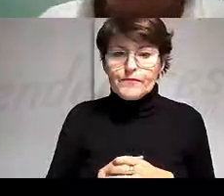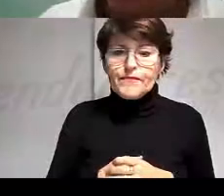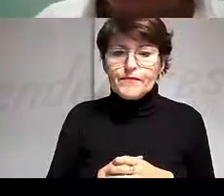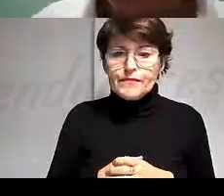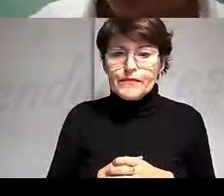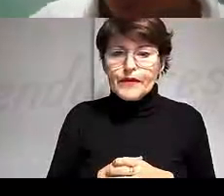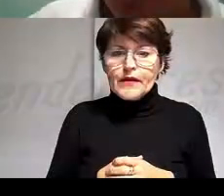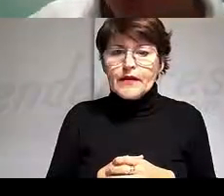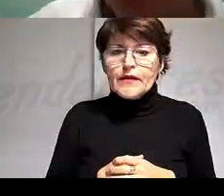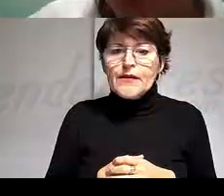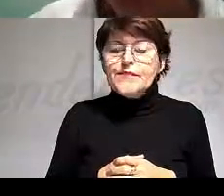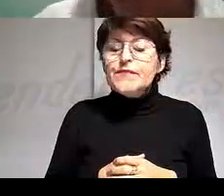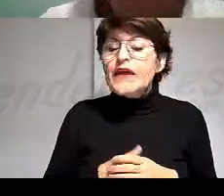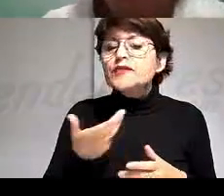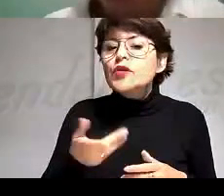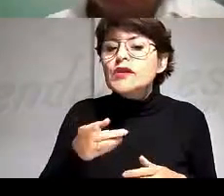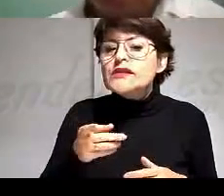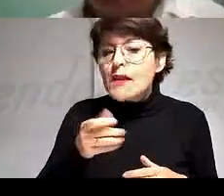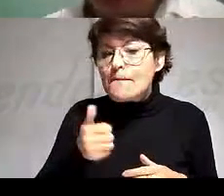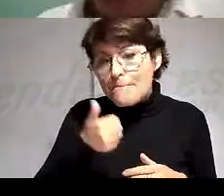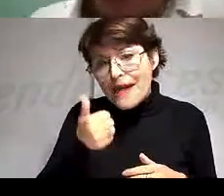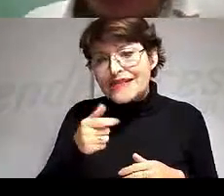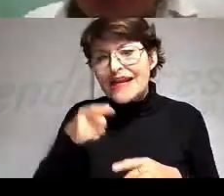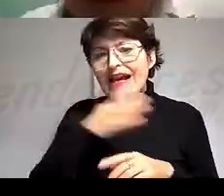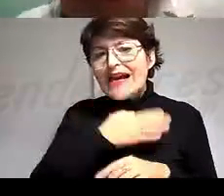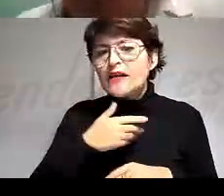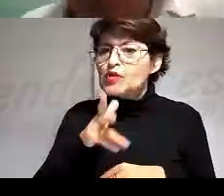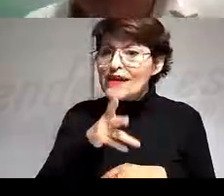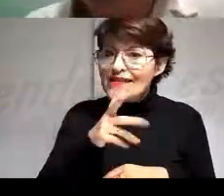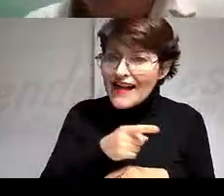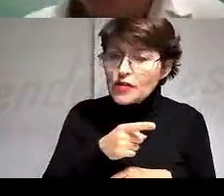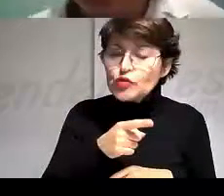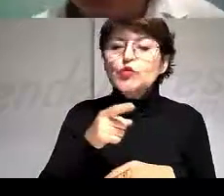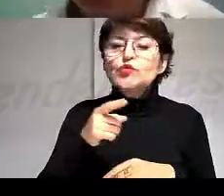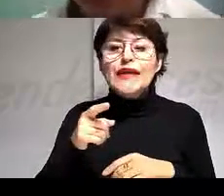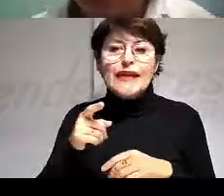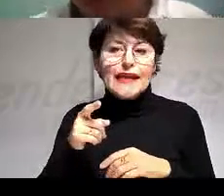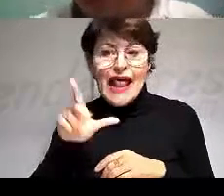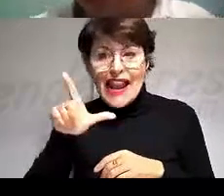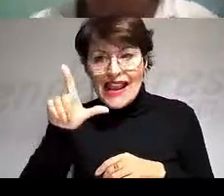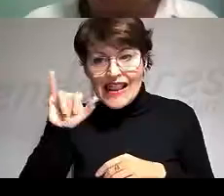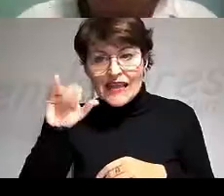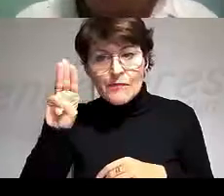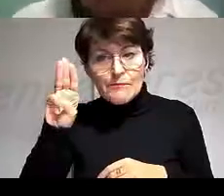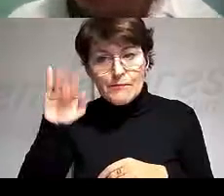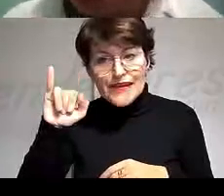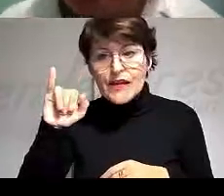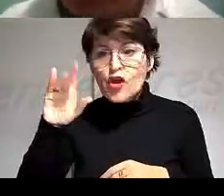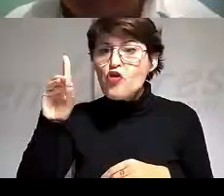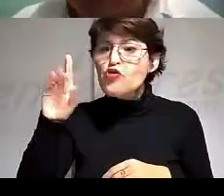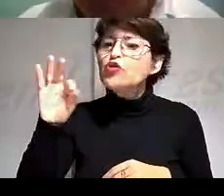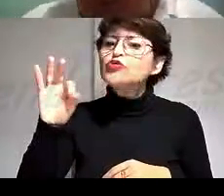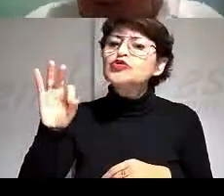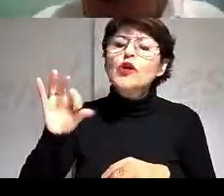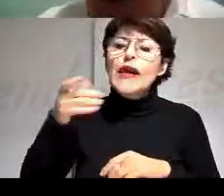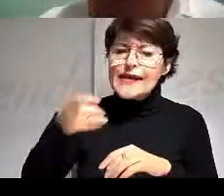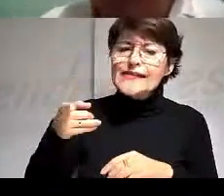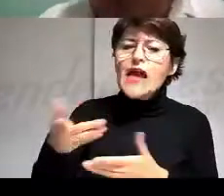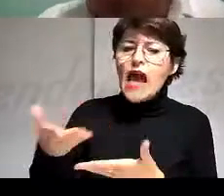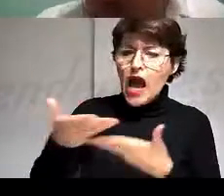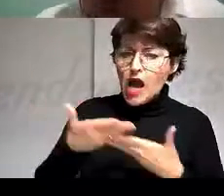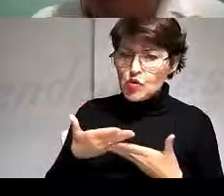a tirar sobre todo son de los hidratos de carbono y de los lípidos. Vale, pues para que esos hidratos de carbono y esos lípidos lleguen a